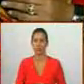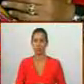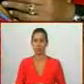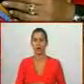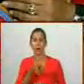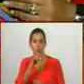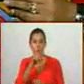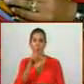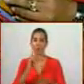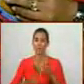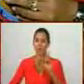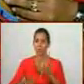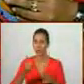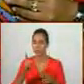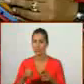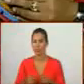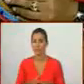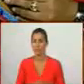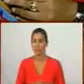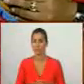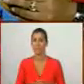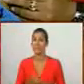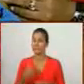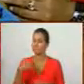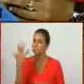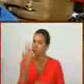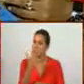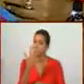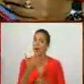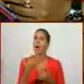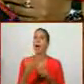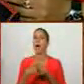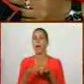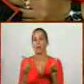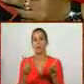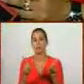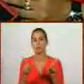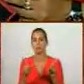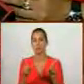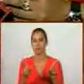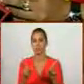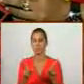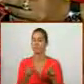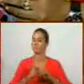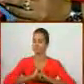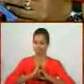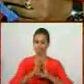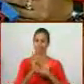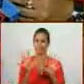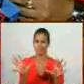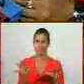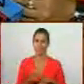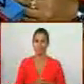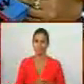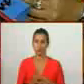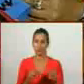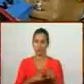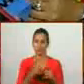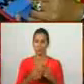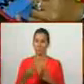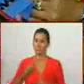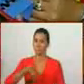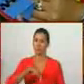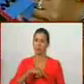algunas cosas que teníamos en la duda, pero ya está aclarado. Pues entonces